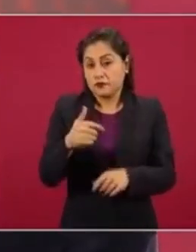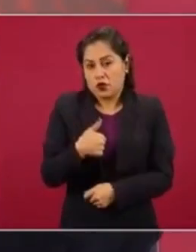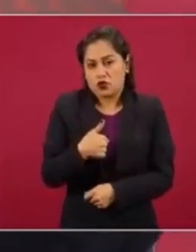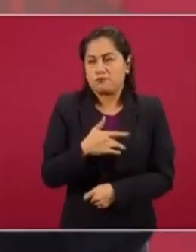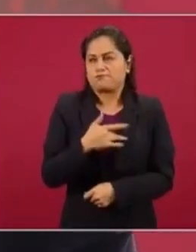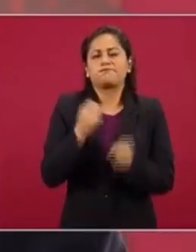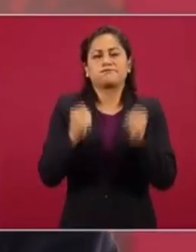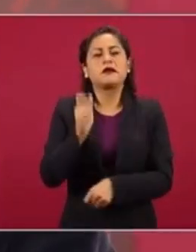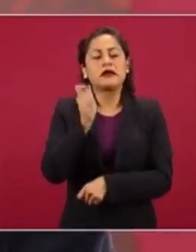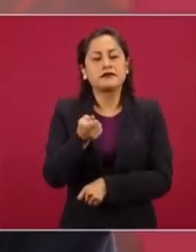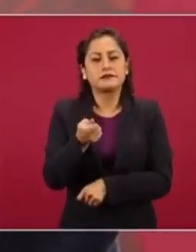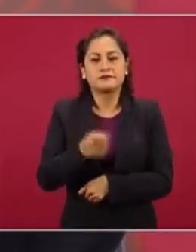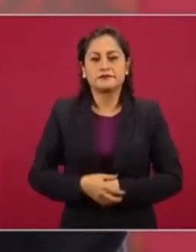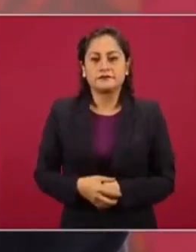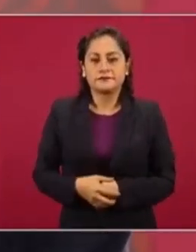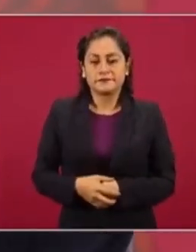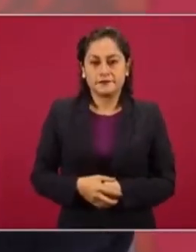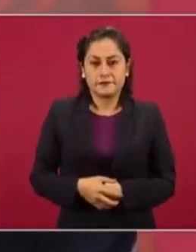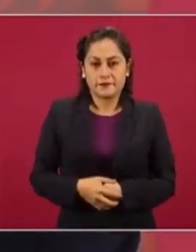tenemos como se está